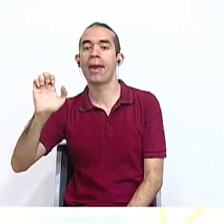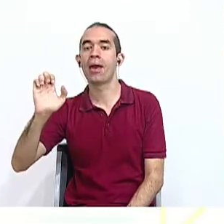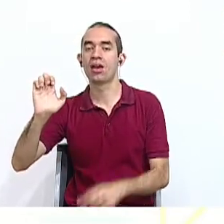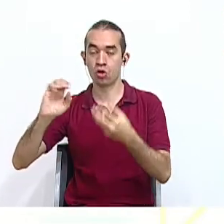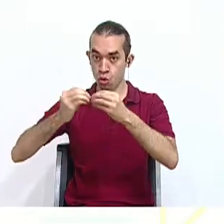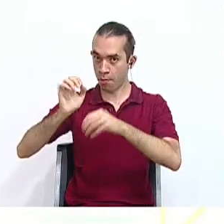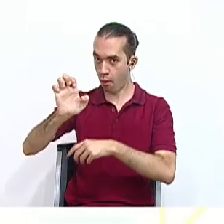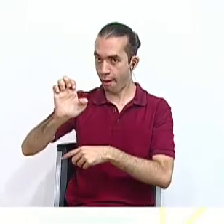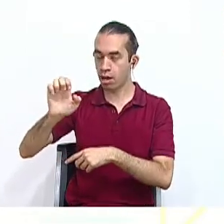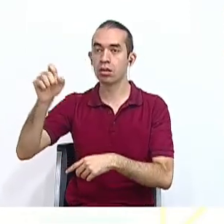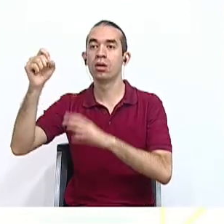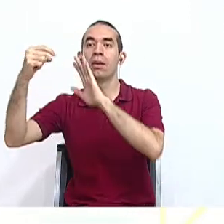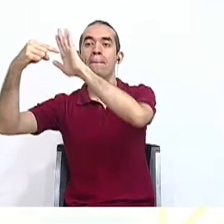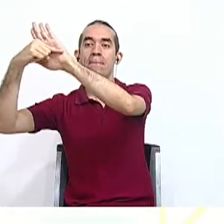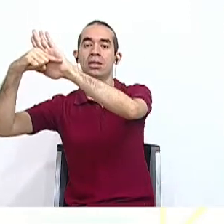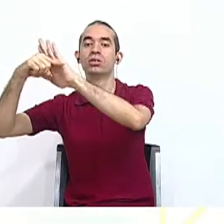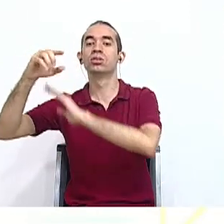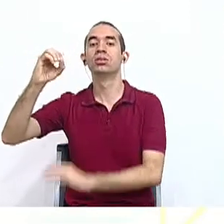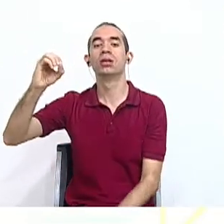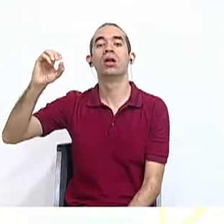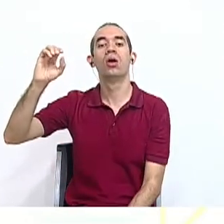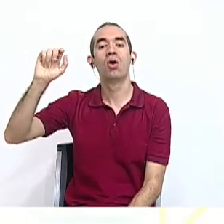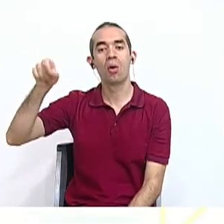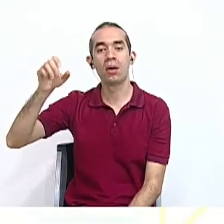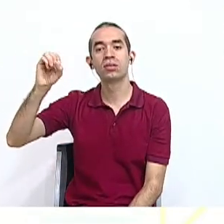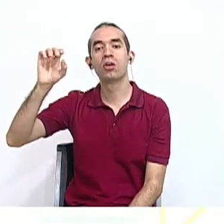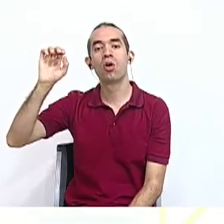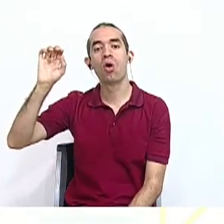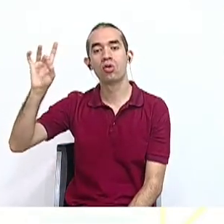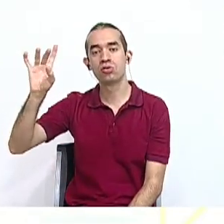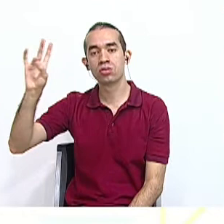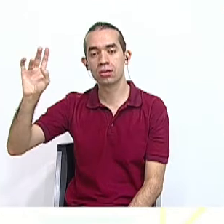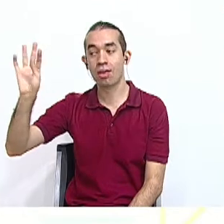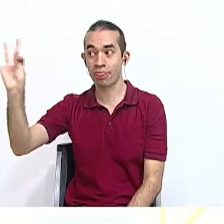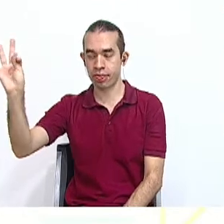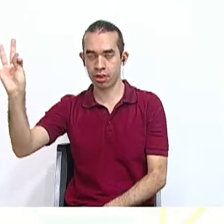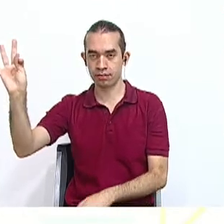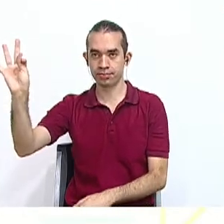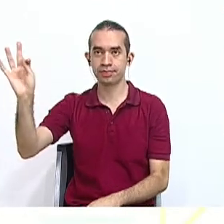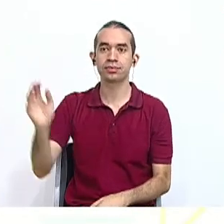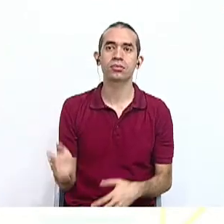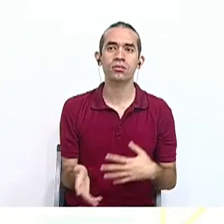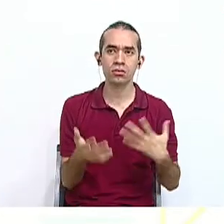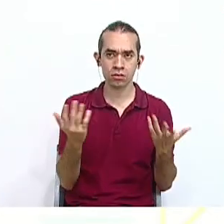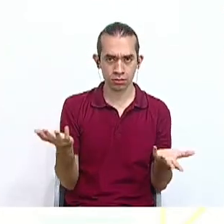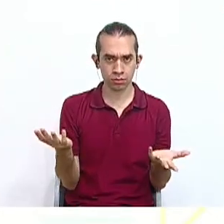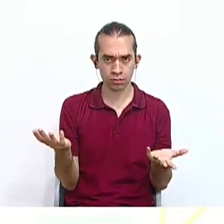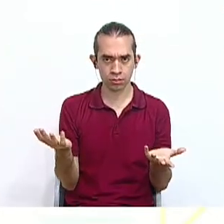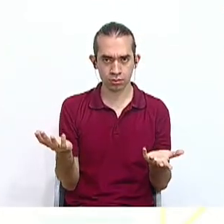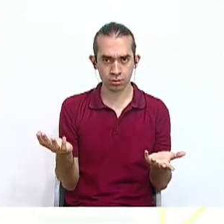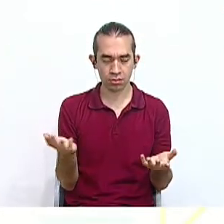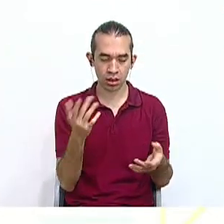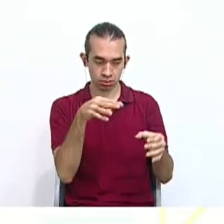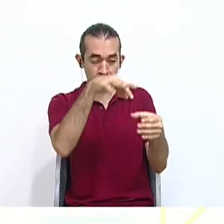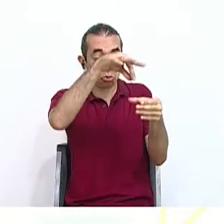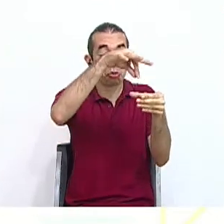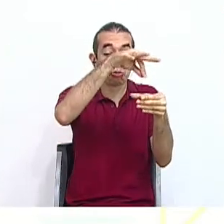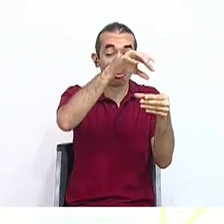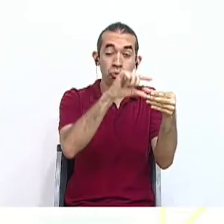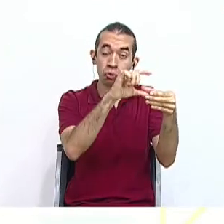0,087 t. Ahora bien, ¿qué vamos a hacer con esto? Lo que queremos saber nosotros es, después de